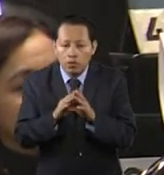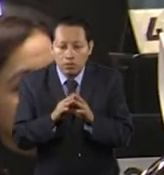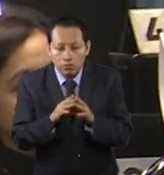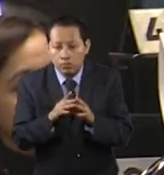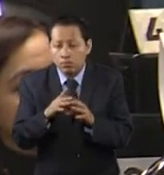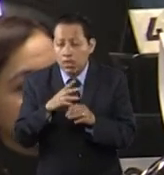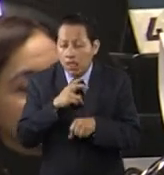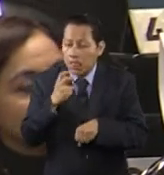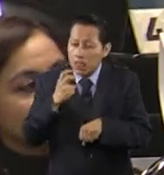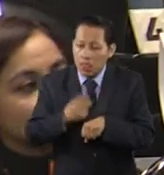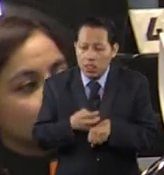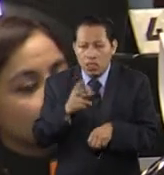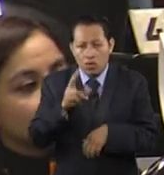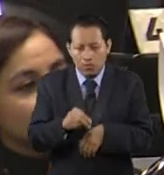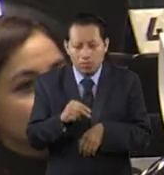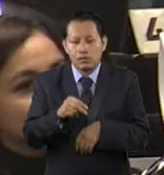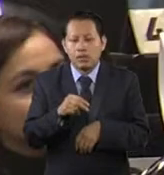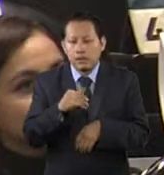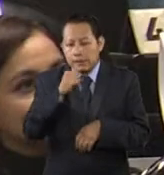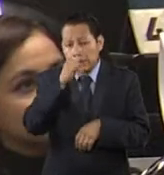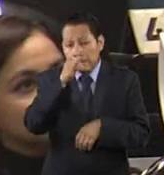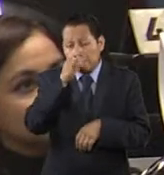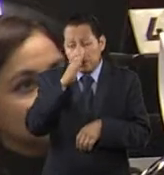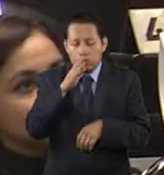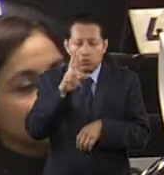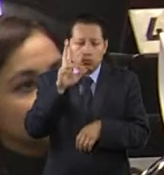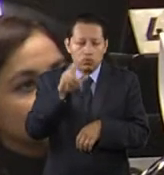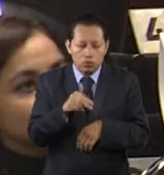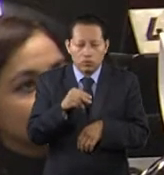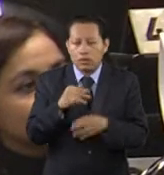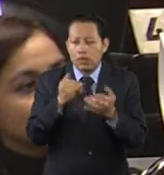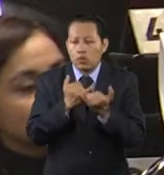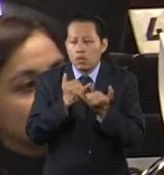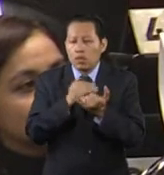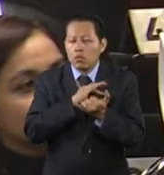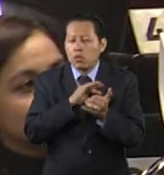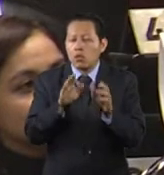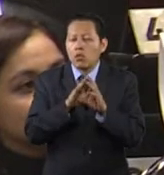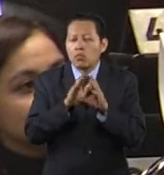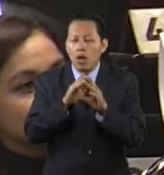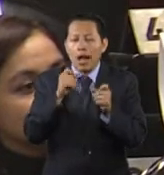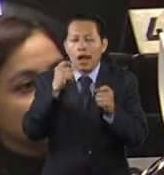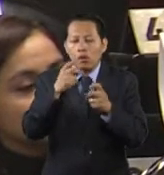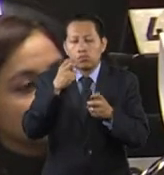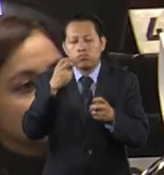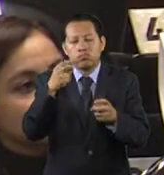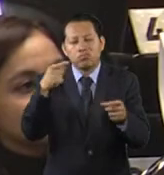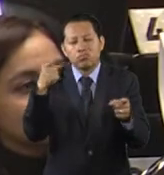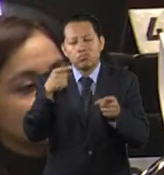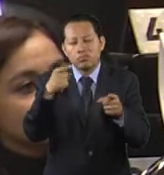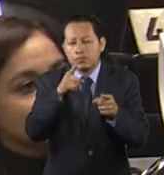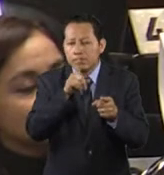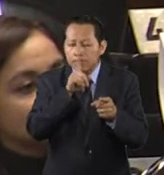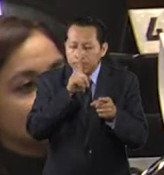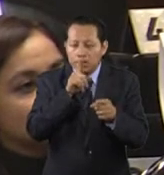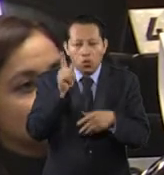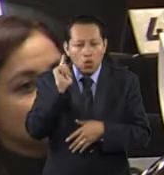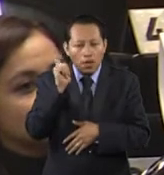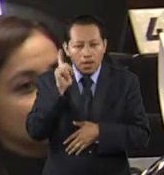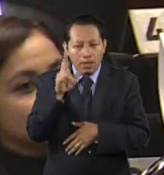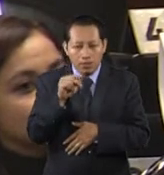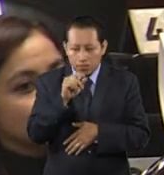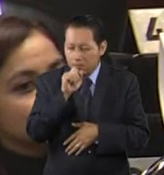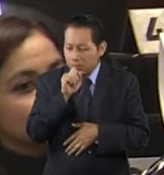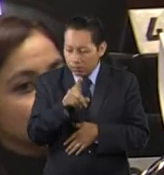cerrazón, ni más exabruptos, ni mucho menos algunas amenazas veladas que aquí se han